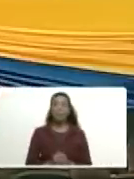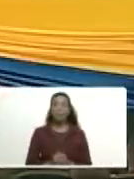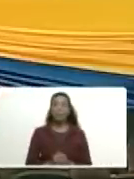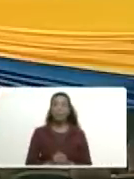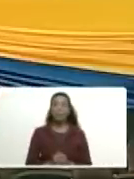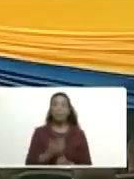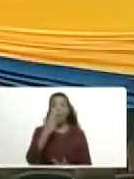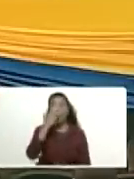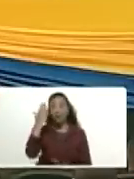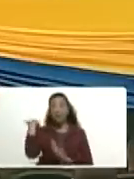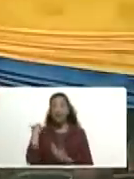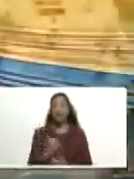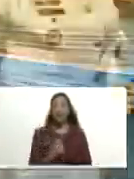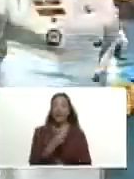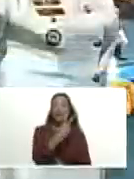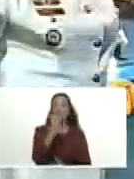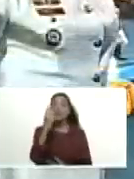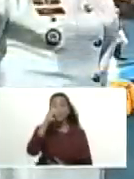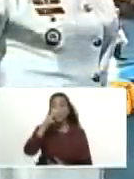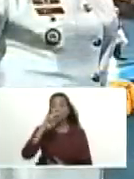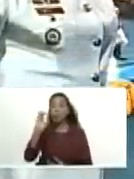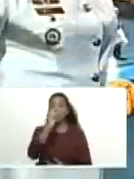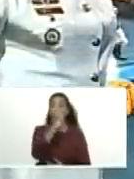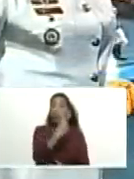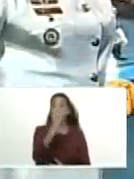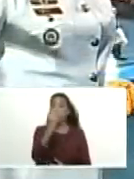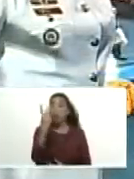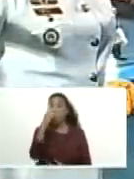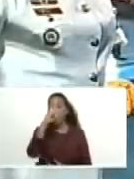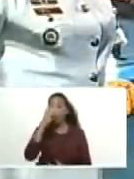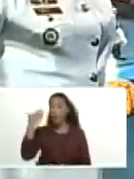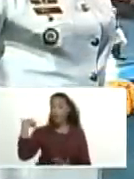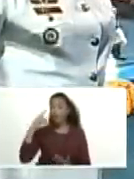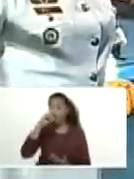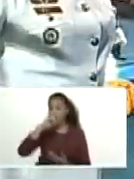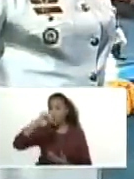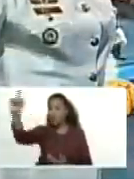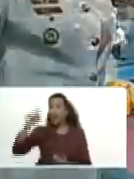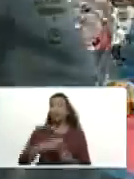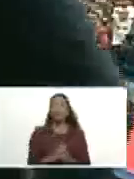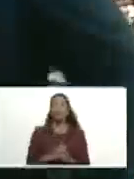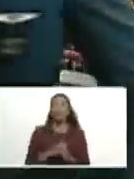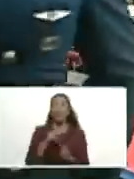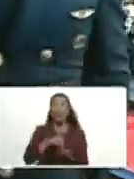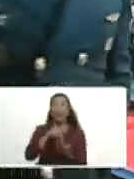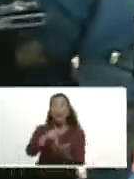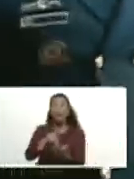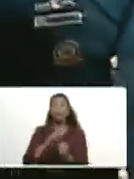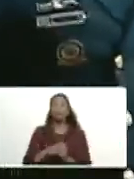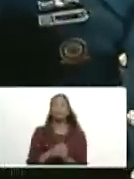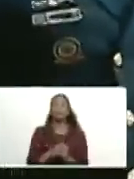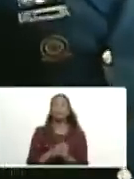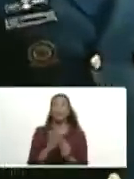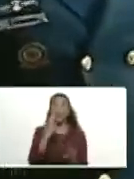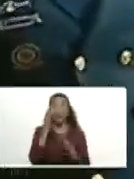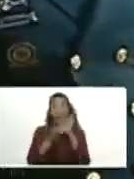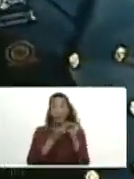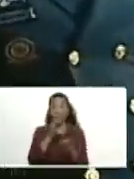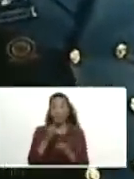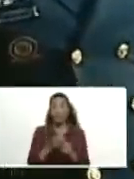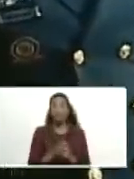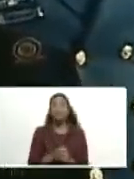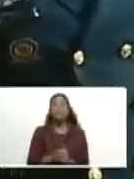años de aquella campaña dirigida. Mi comandante jefe, permiso para retirarme. A la izquierda, de